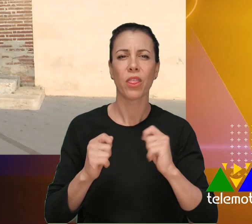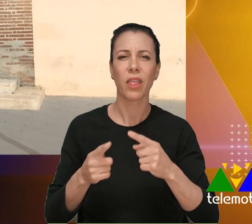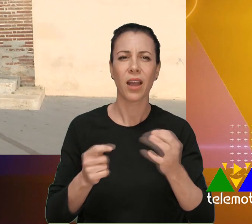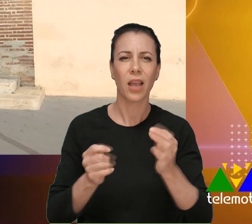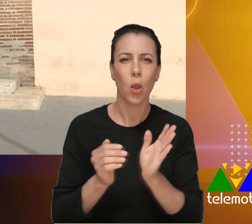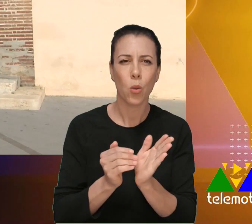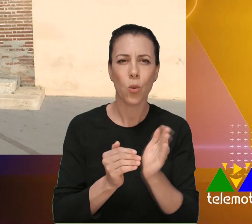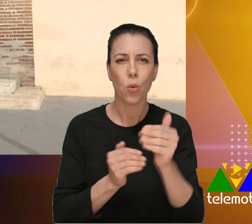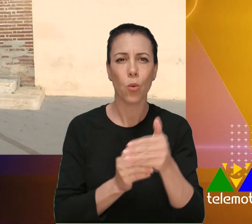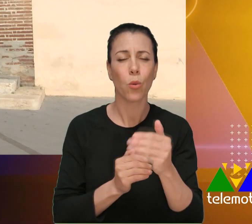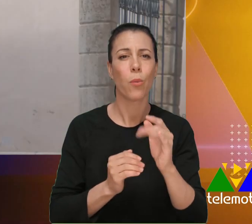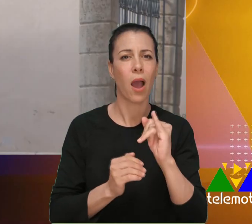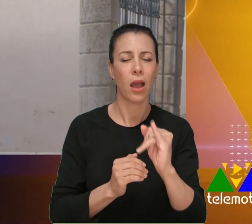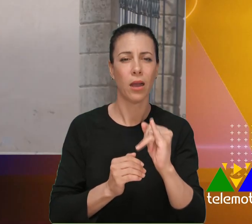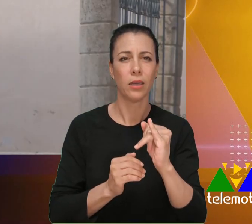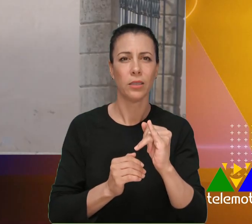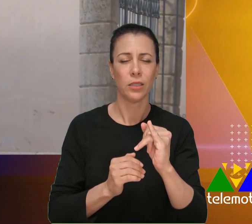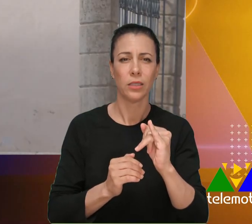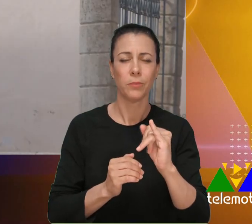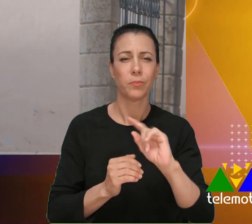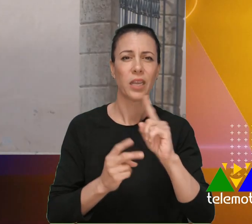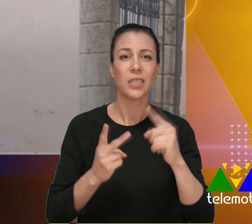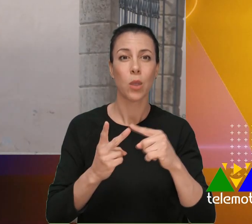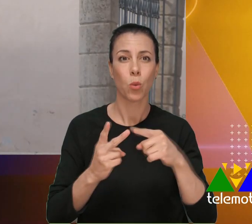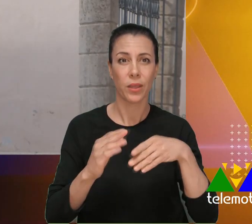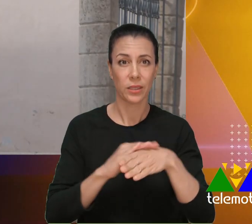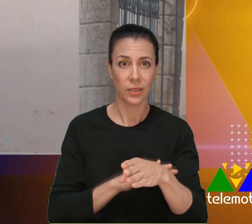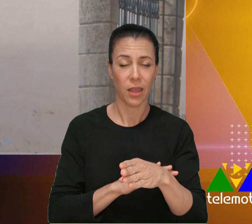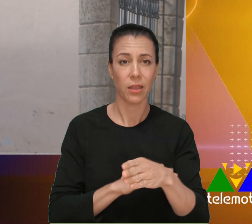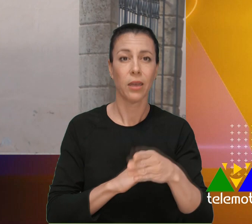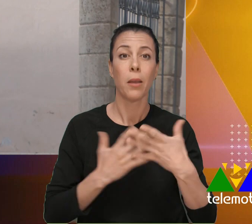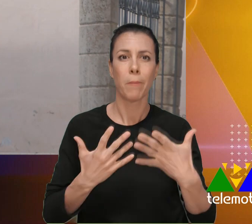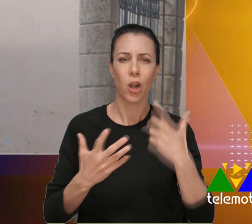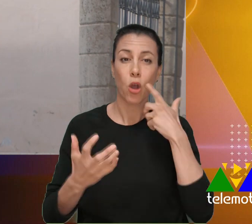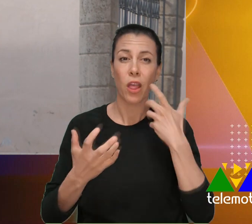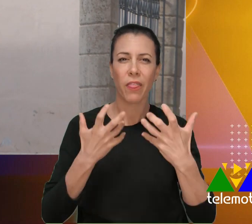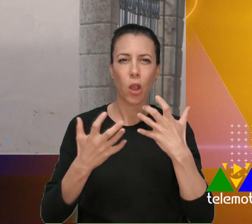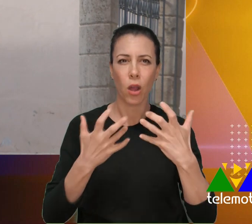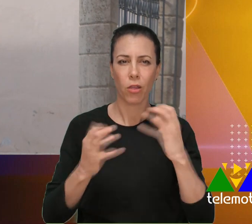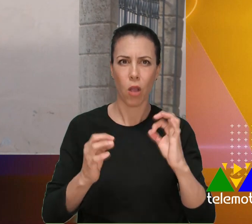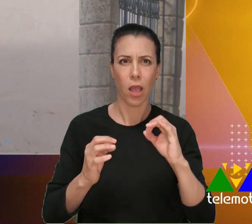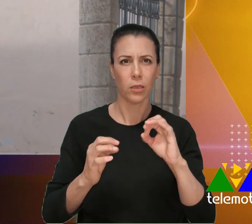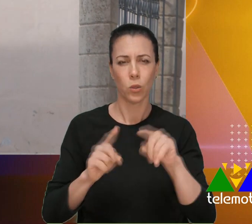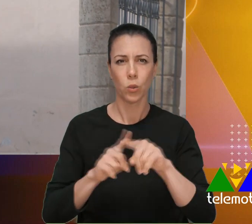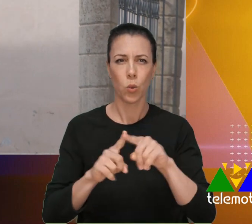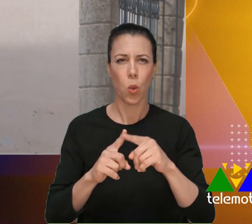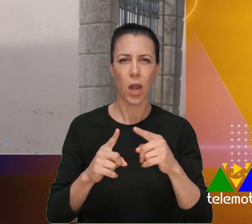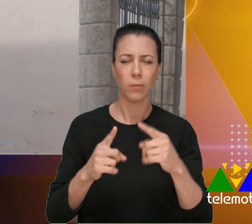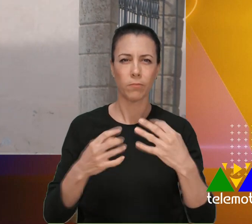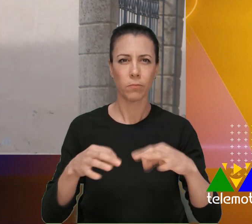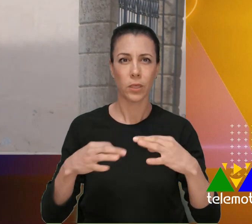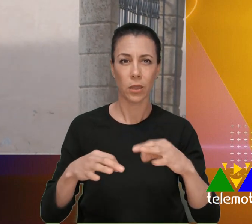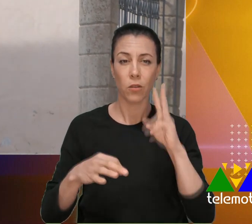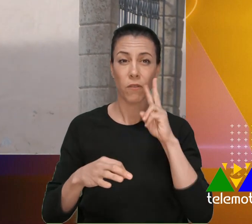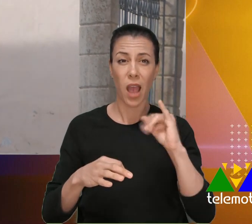de curvatura en la segunda entrada. Y se le decora muy austero. Hay algunas cabezas de gorrión,